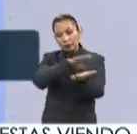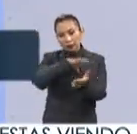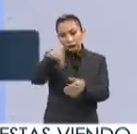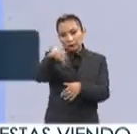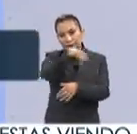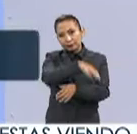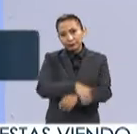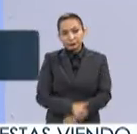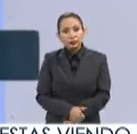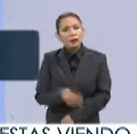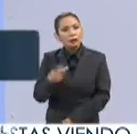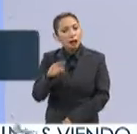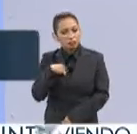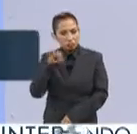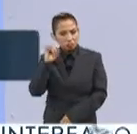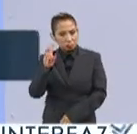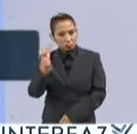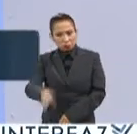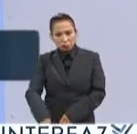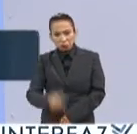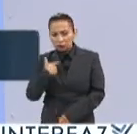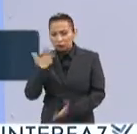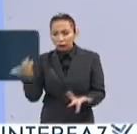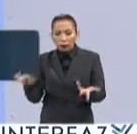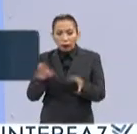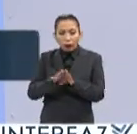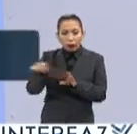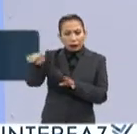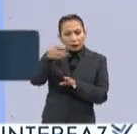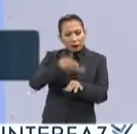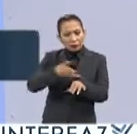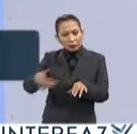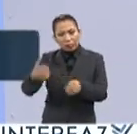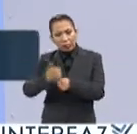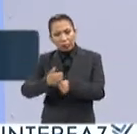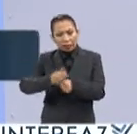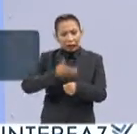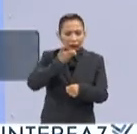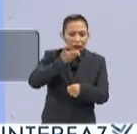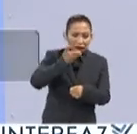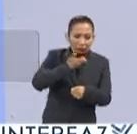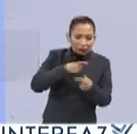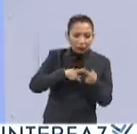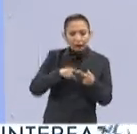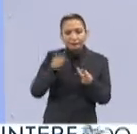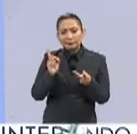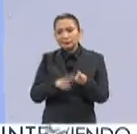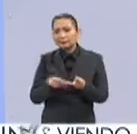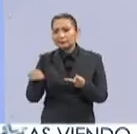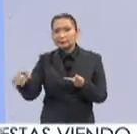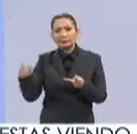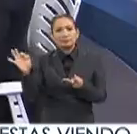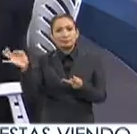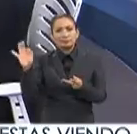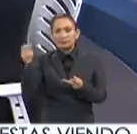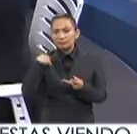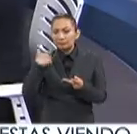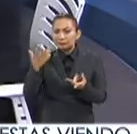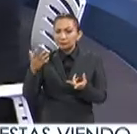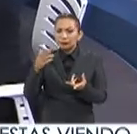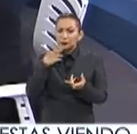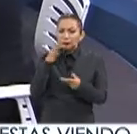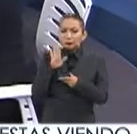existen. Sin embargo, sí se vive un verdadero drama entre estas familias, entre la adaptación, el hecho de